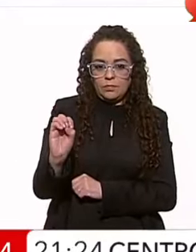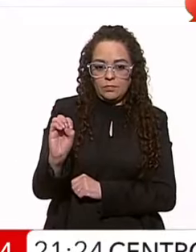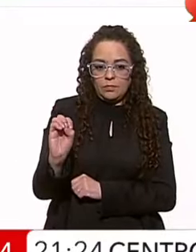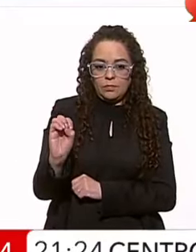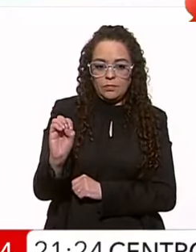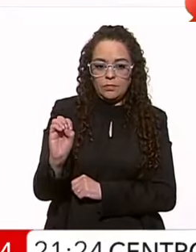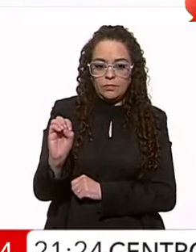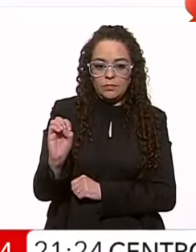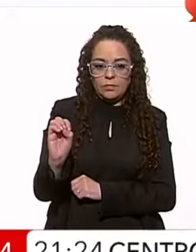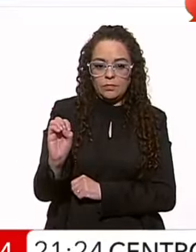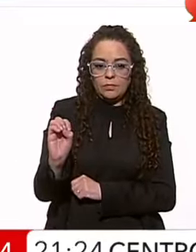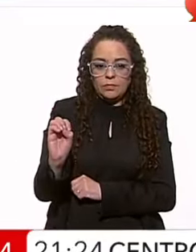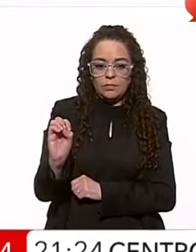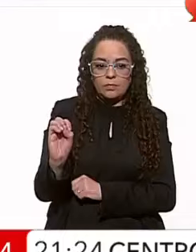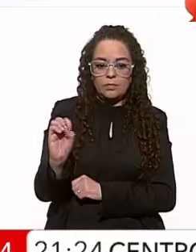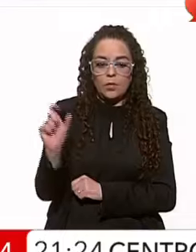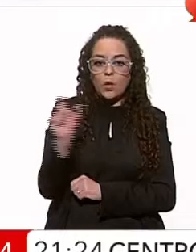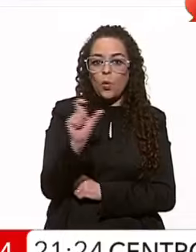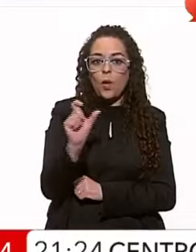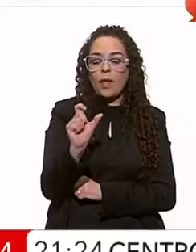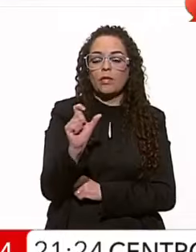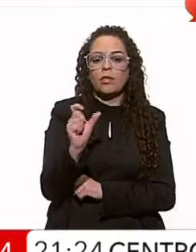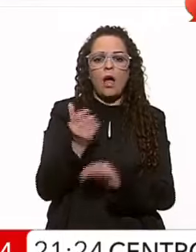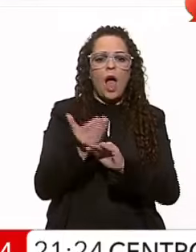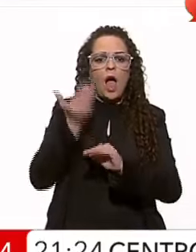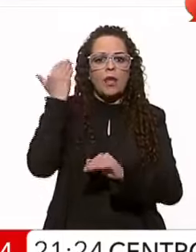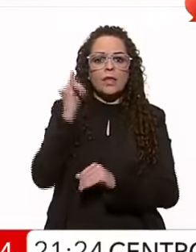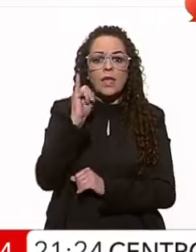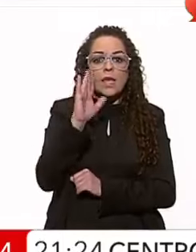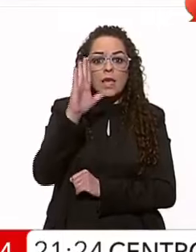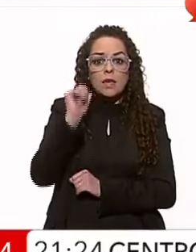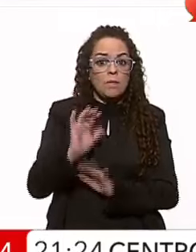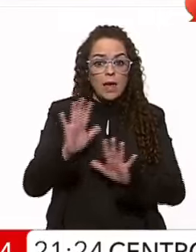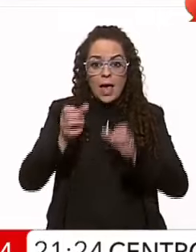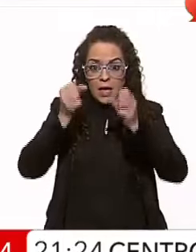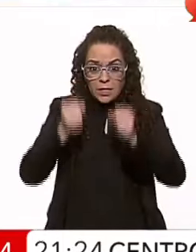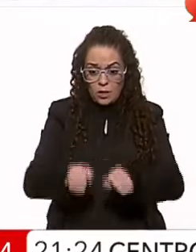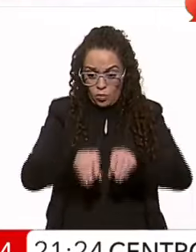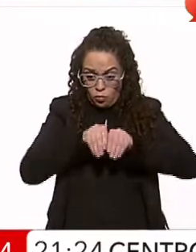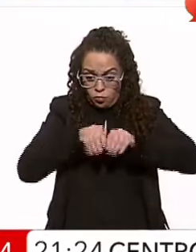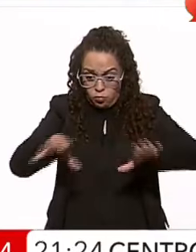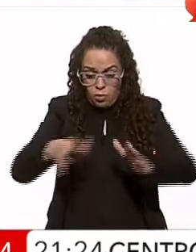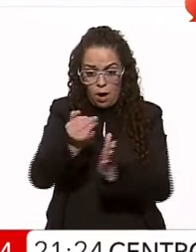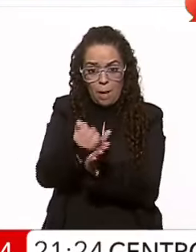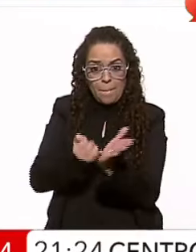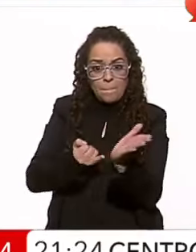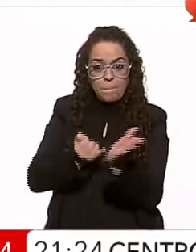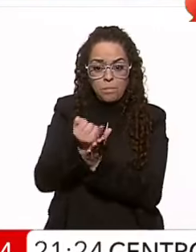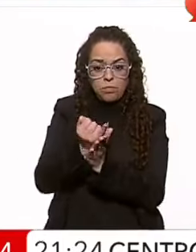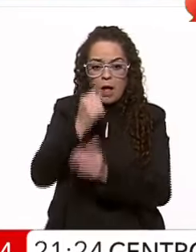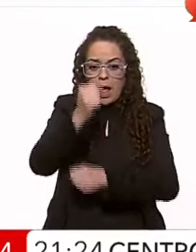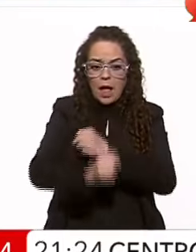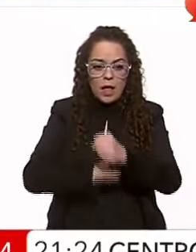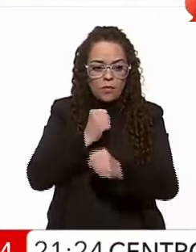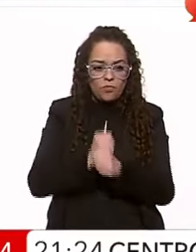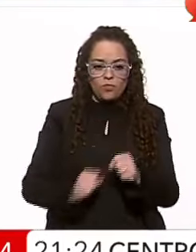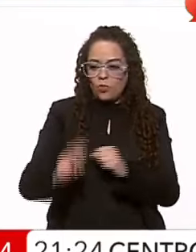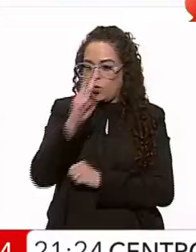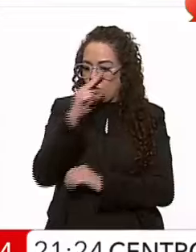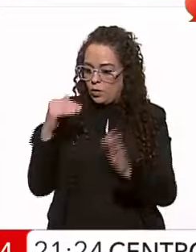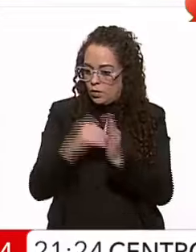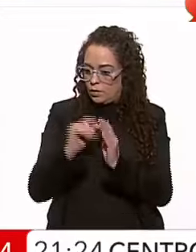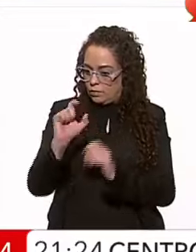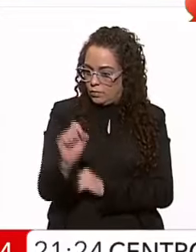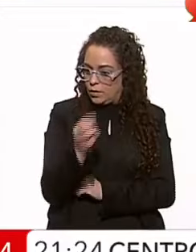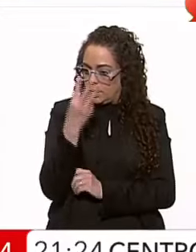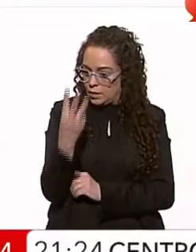cuando estaba a punto de entrar en vigencia el decreto que había emitido en el año 2023